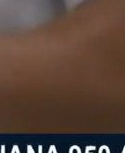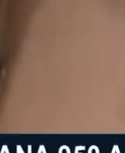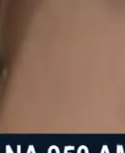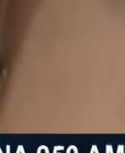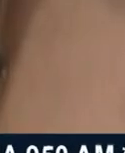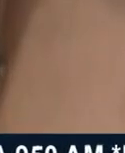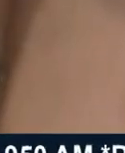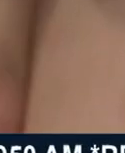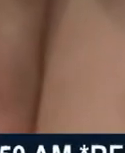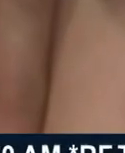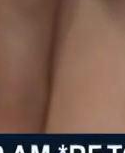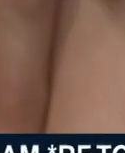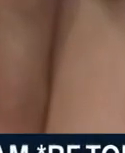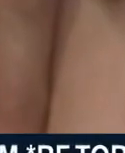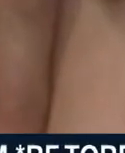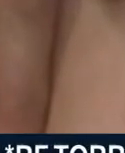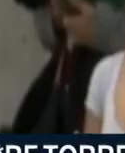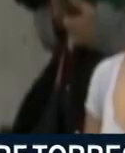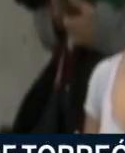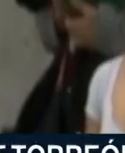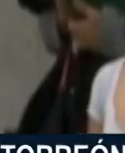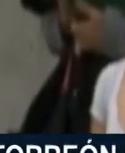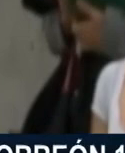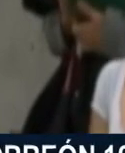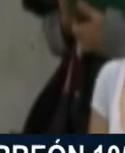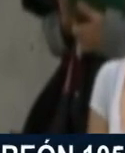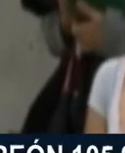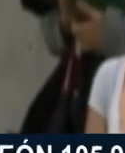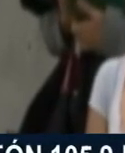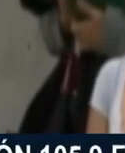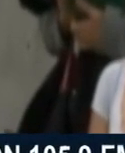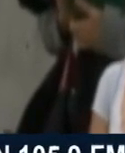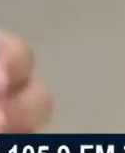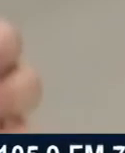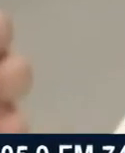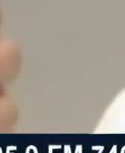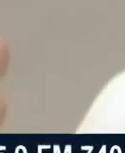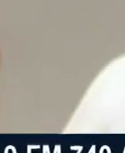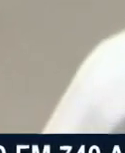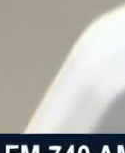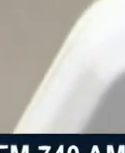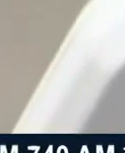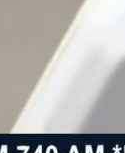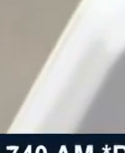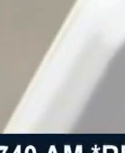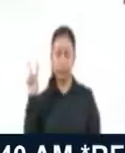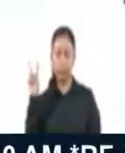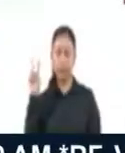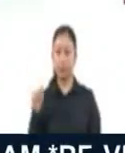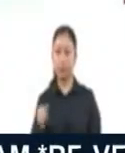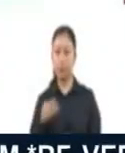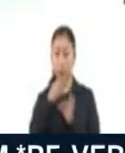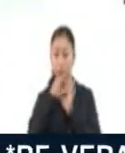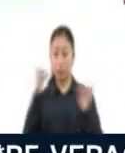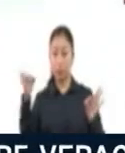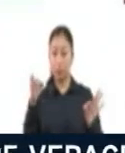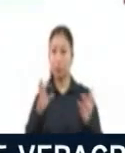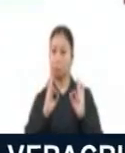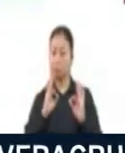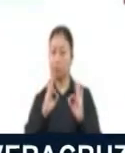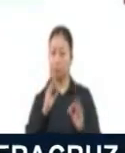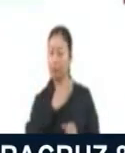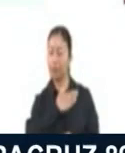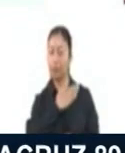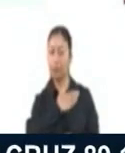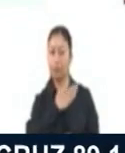vacunacioncdmx.gob.mx. Esto nos permite iniciar con niños que tengan 11 años cumplidos y tengan entre 11 y 12 años, y los niños que tengan